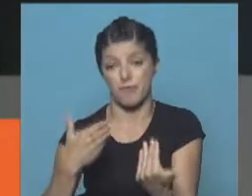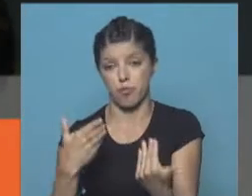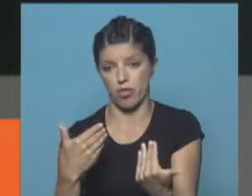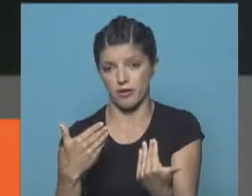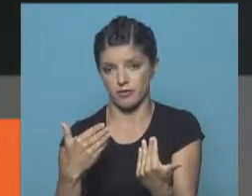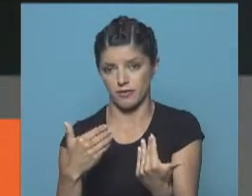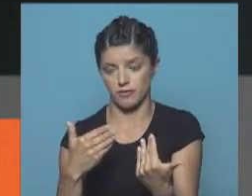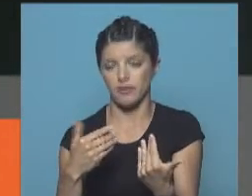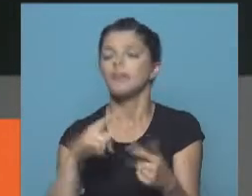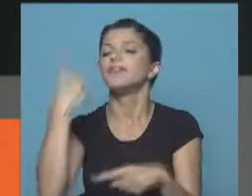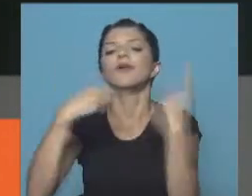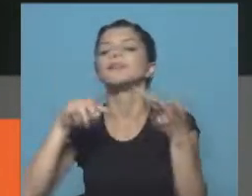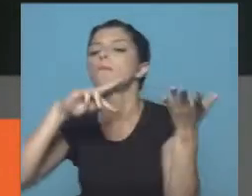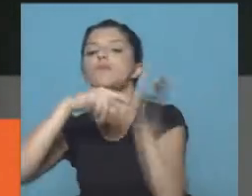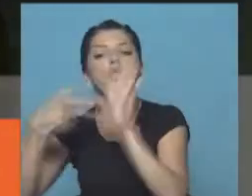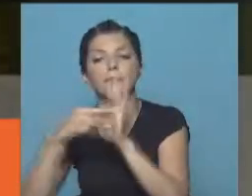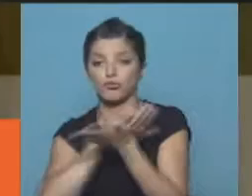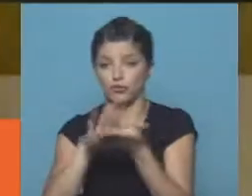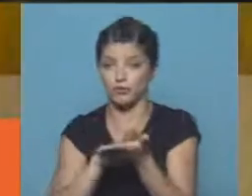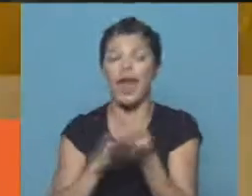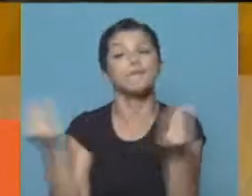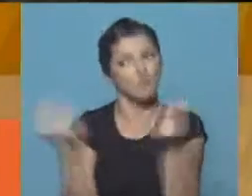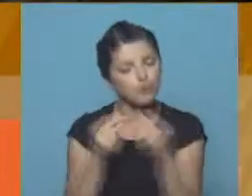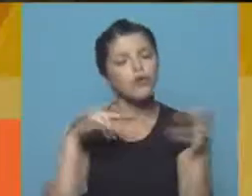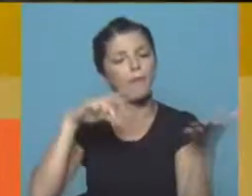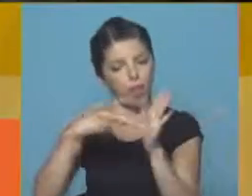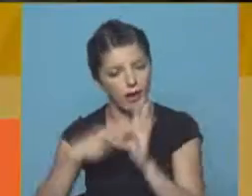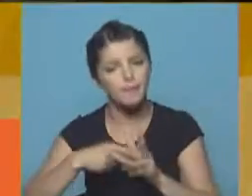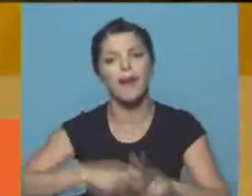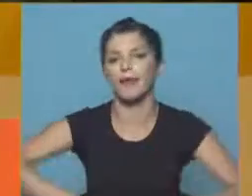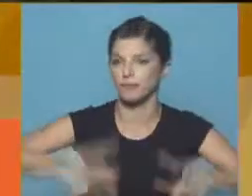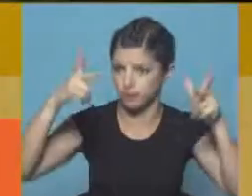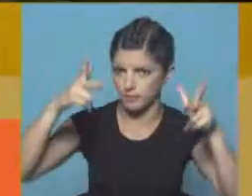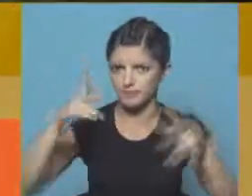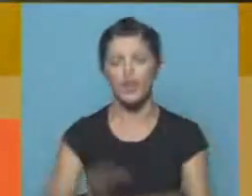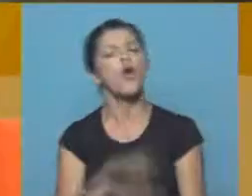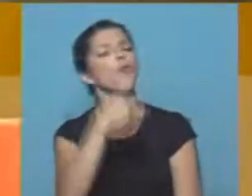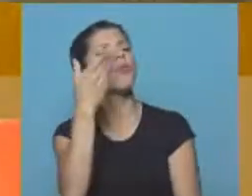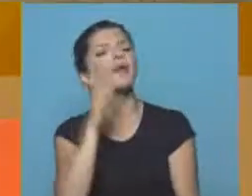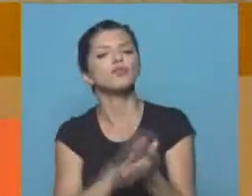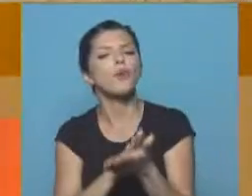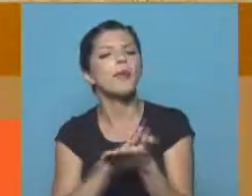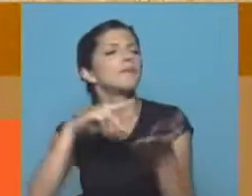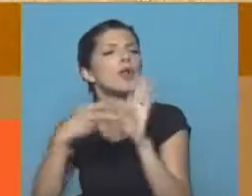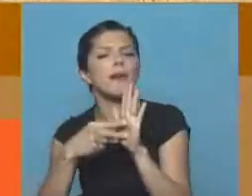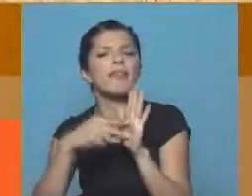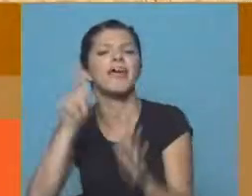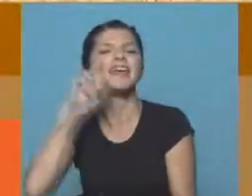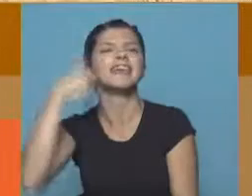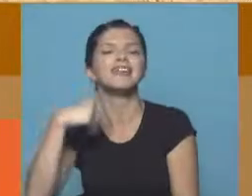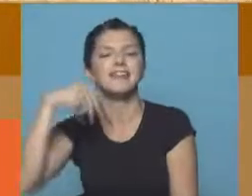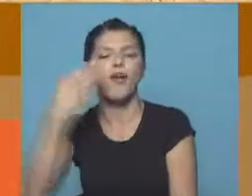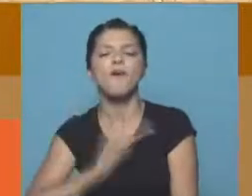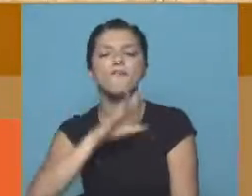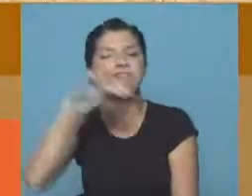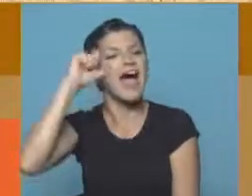las dificultades de infraestructura, que son muchísimas. Cuando habla de dificultades en infraestructura, ¿a qué se refiere concretamente? Por ejemplo, uno